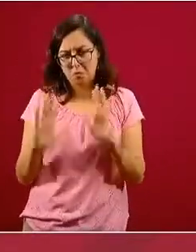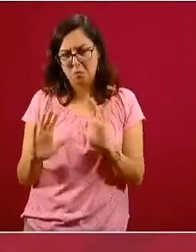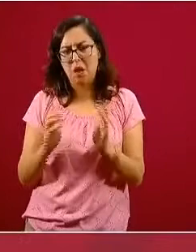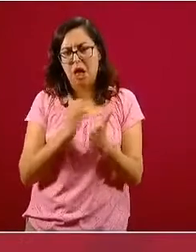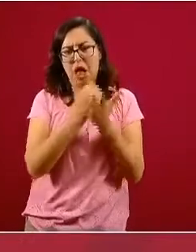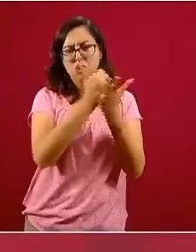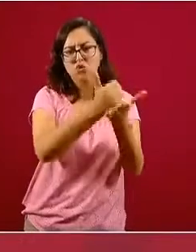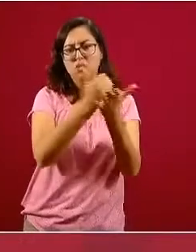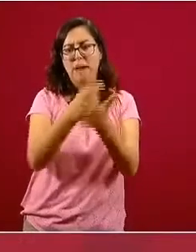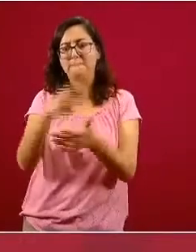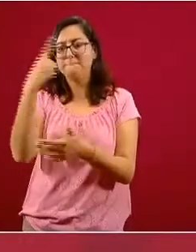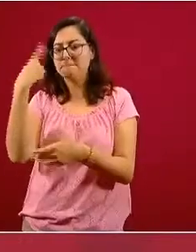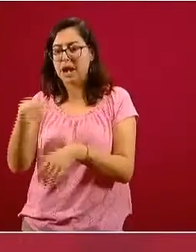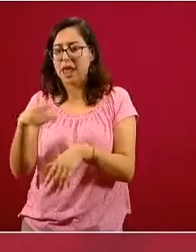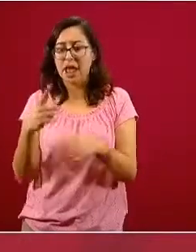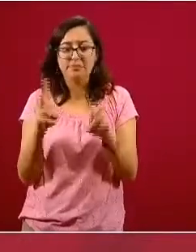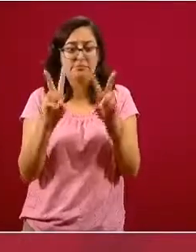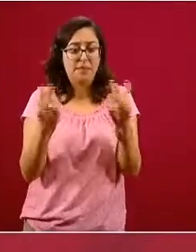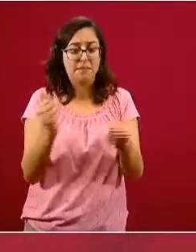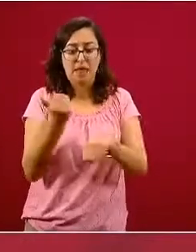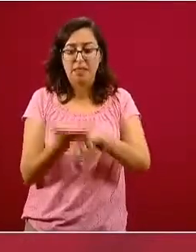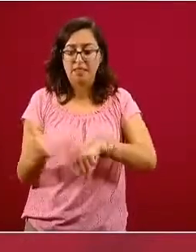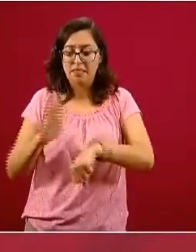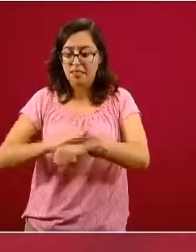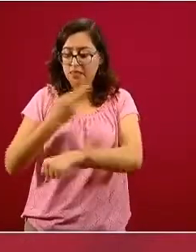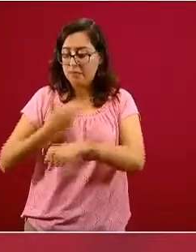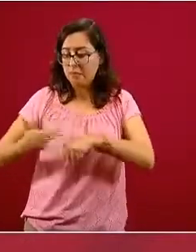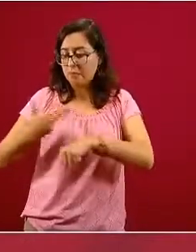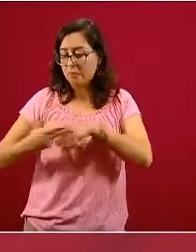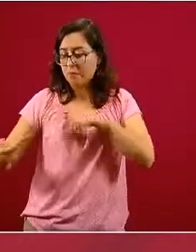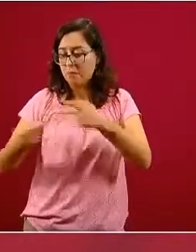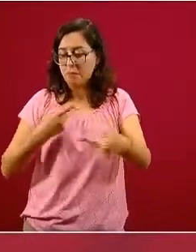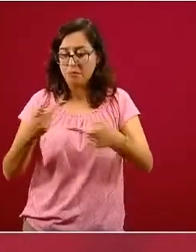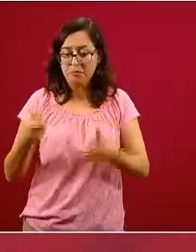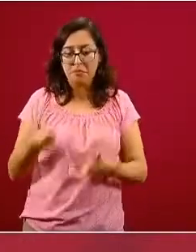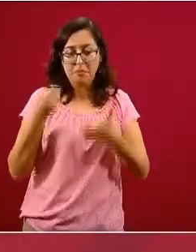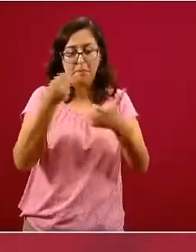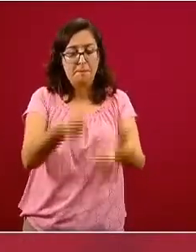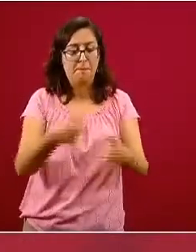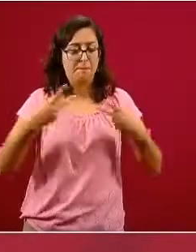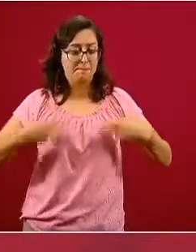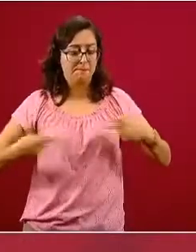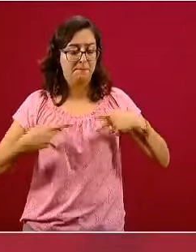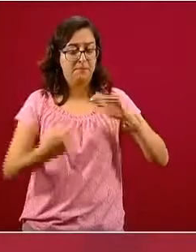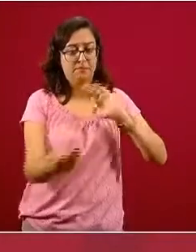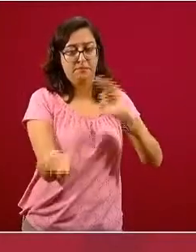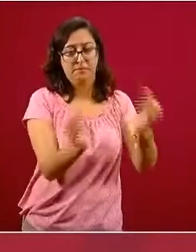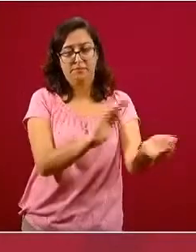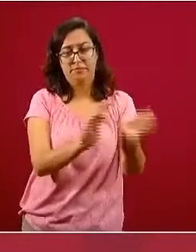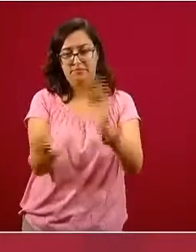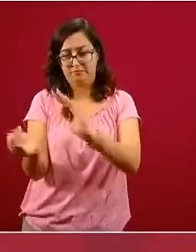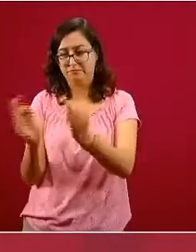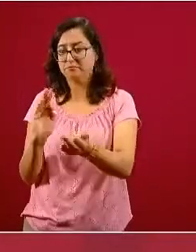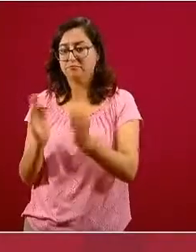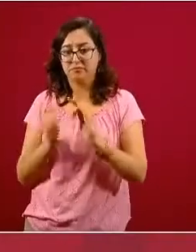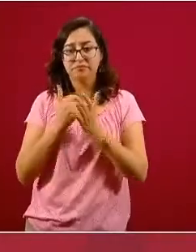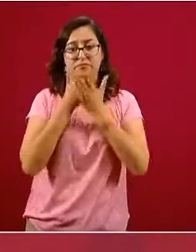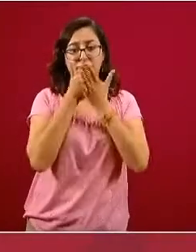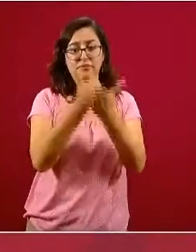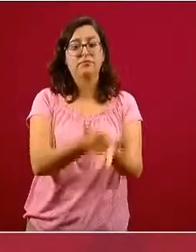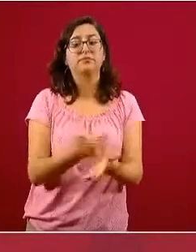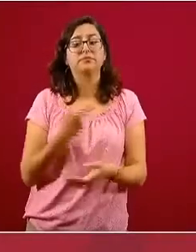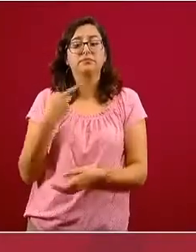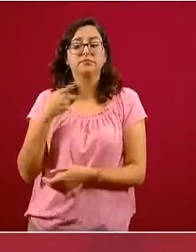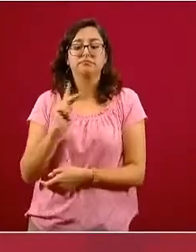tener una respuesta administrativa de planeación, de uso de los recursos, más cercana al sitio donde está la población.